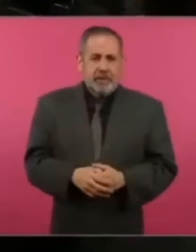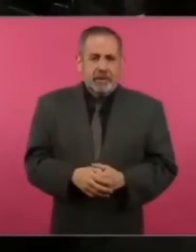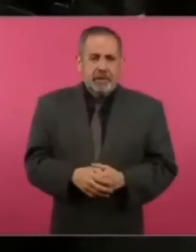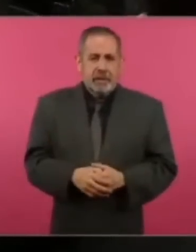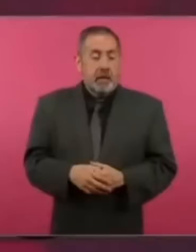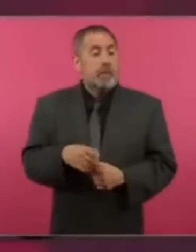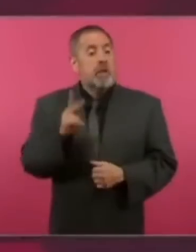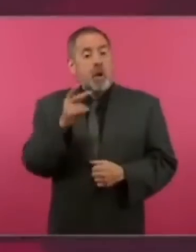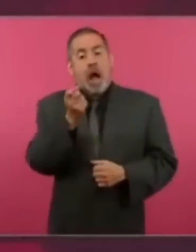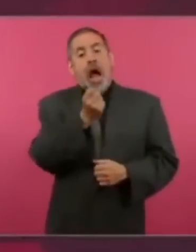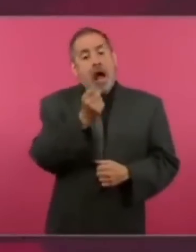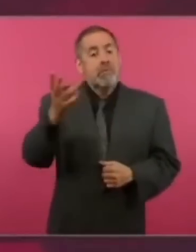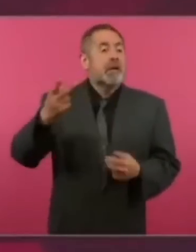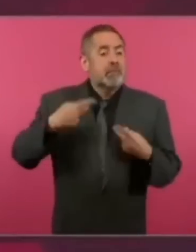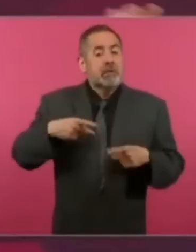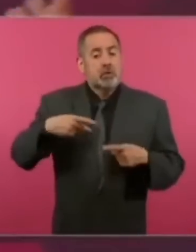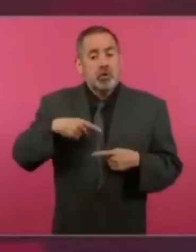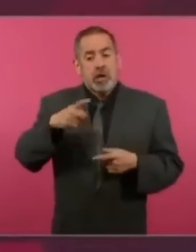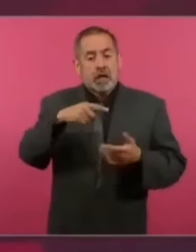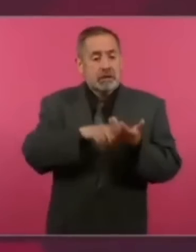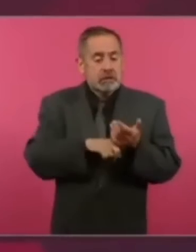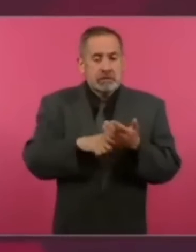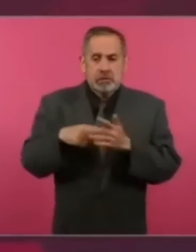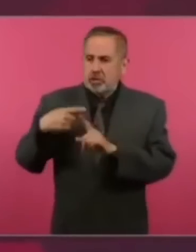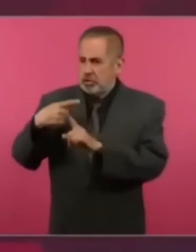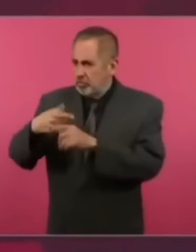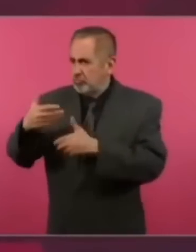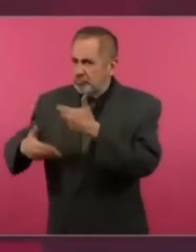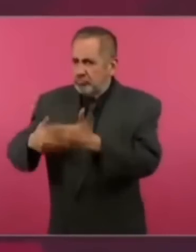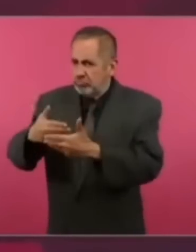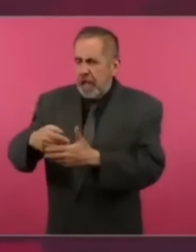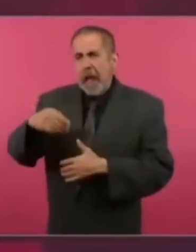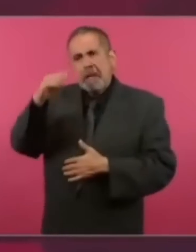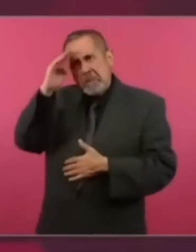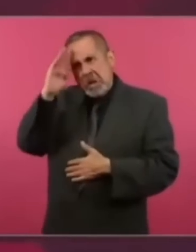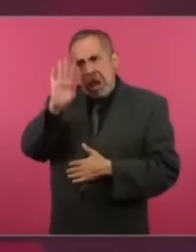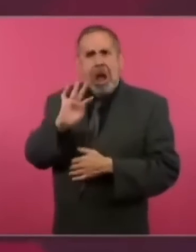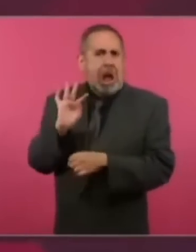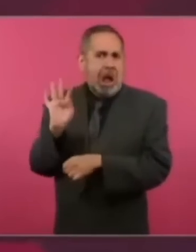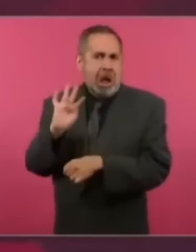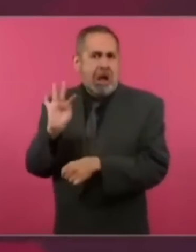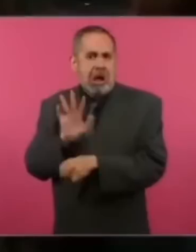sí hay gente progresista que llega al gobierno y que está pensando